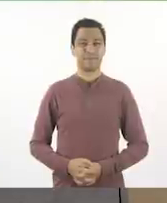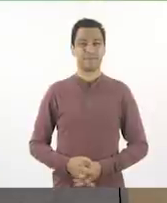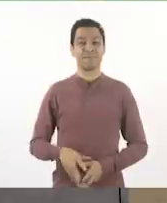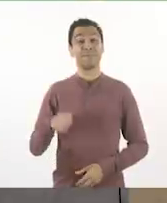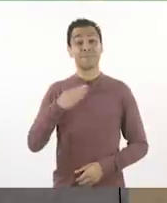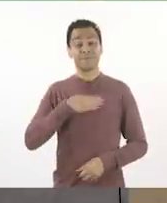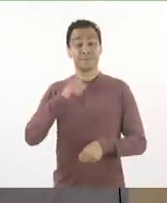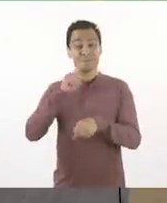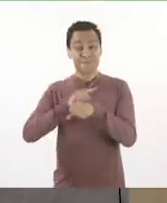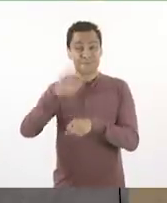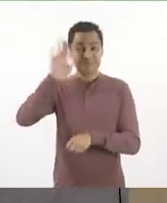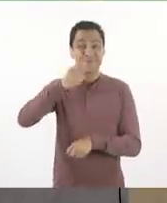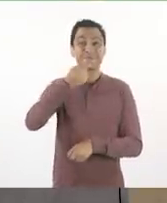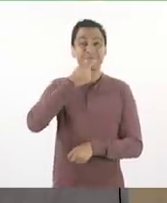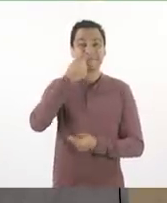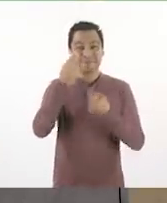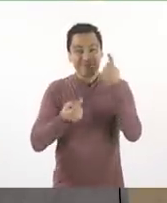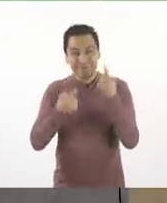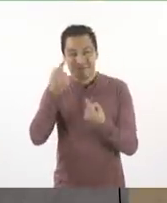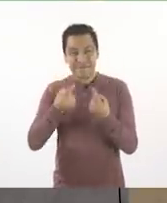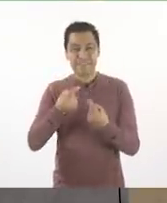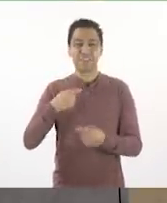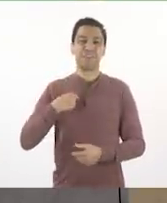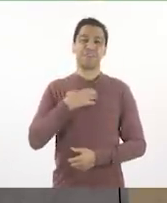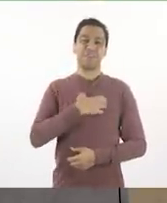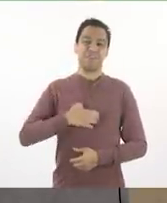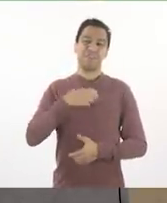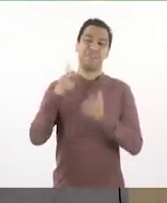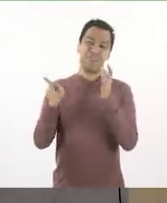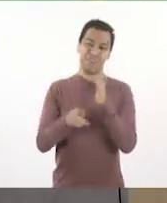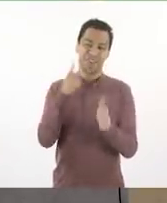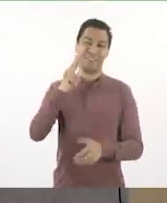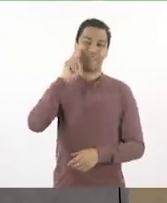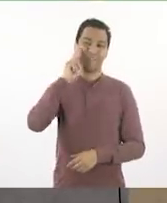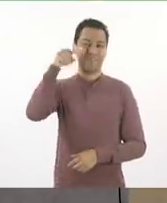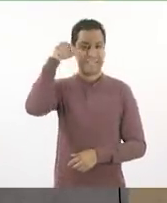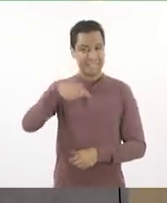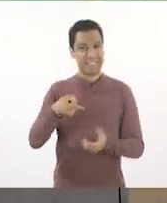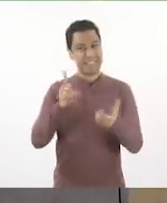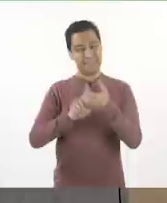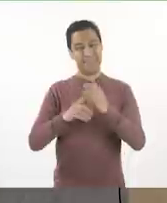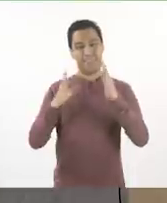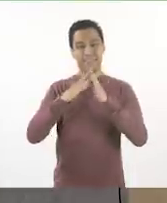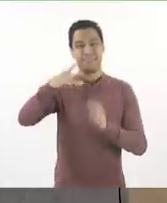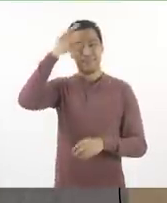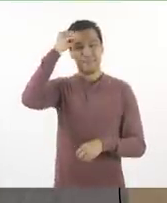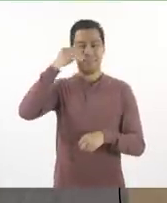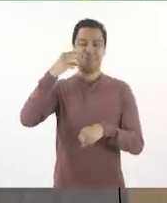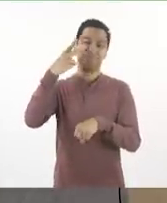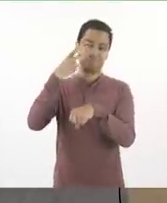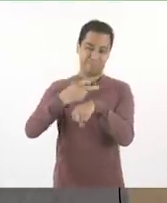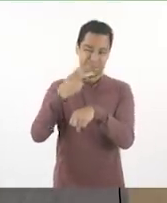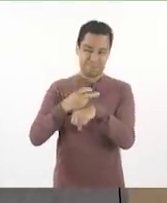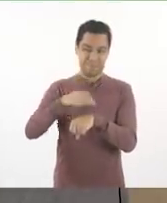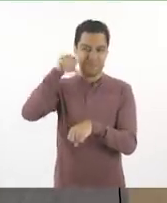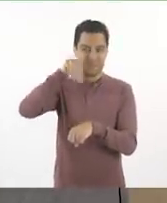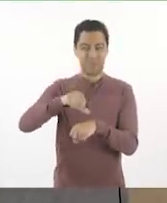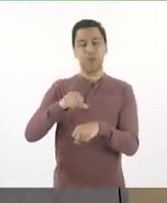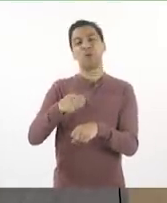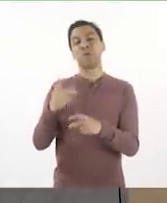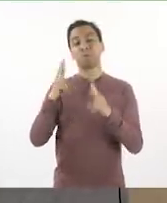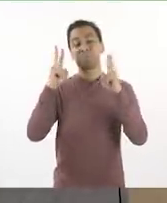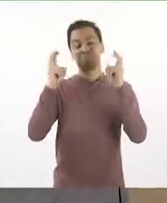Hola niñas y niños, estoy muy contento de verlos de nueva cuenta por aquí en Aprende en Casa 2. El día de hoy en la asignatura